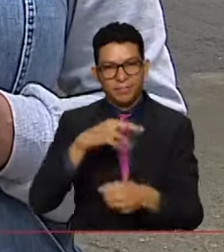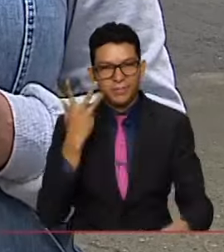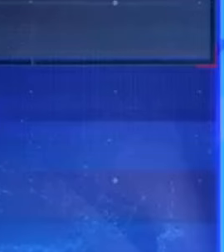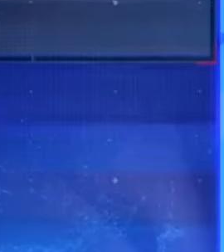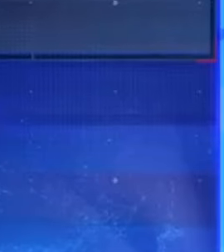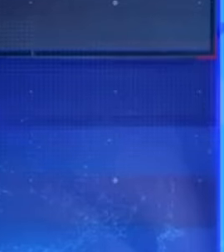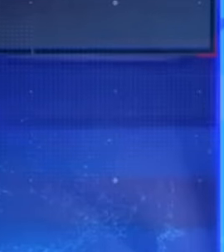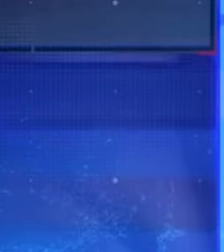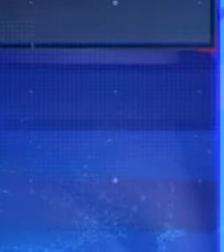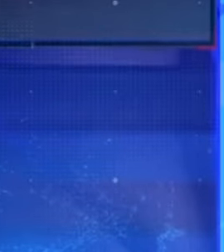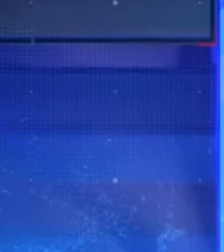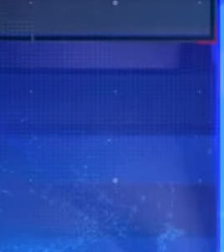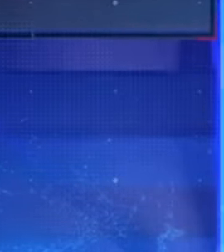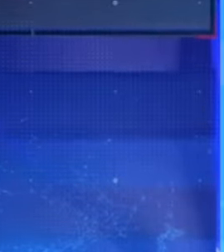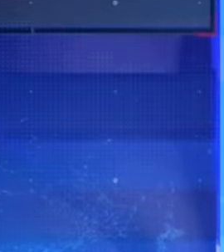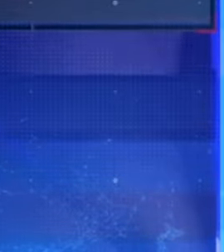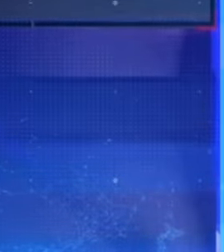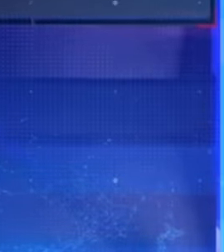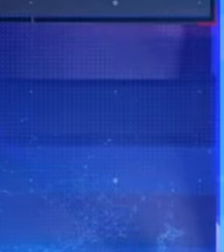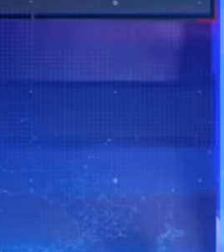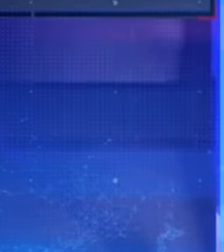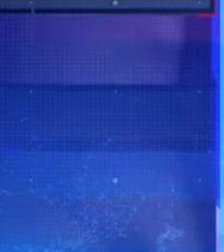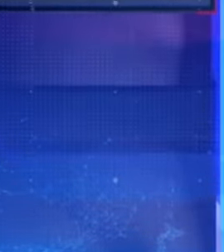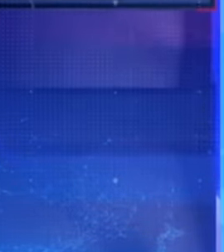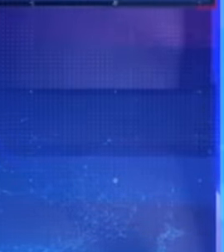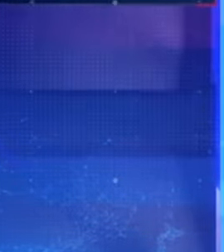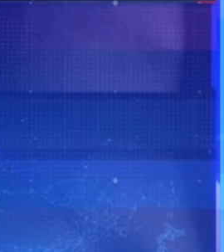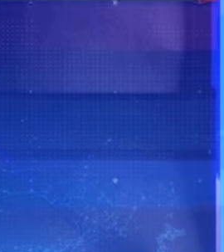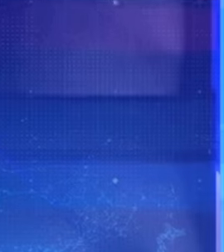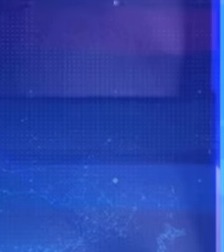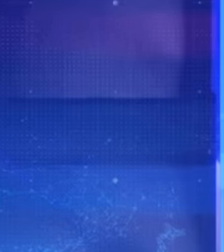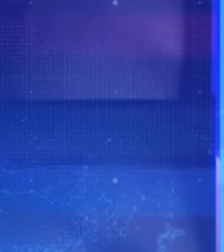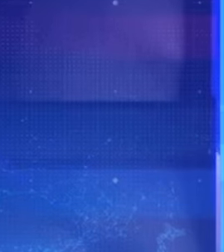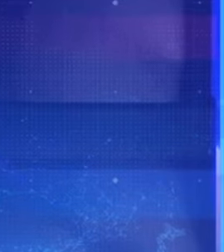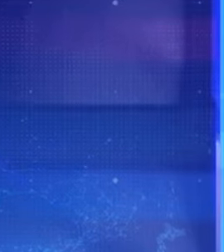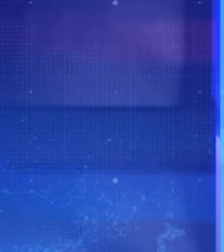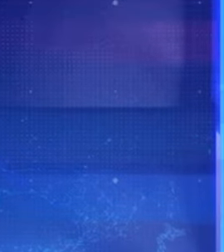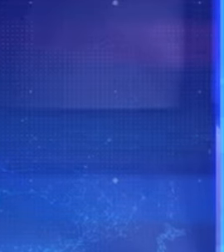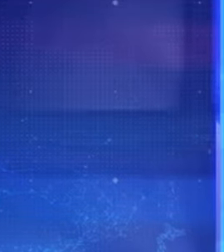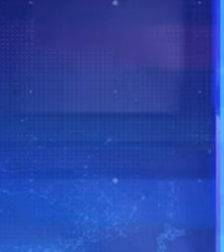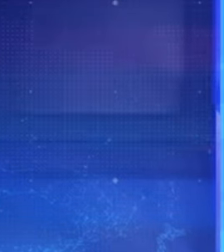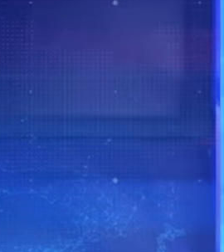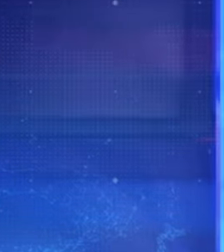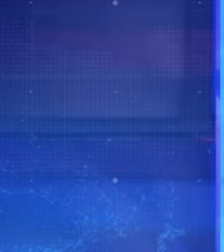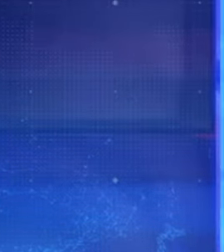los días. Thank you.